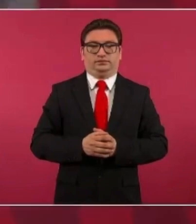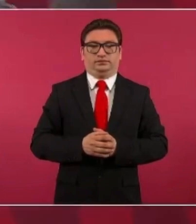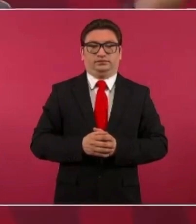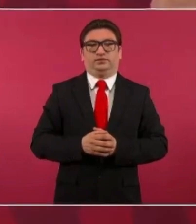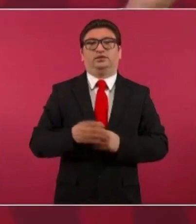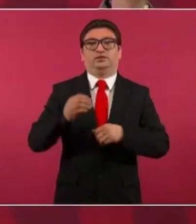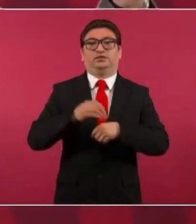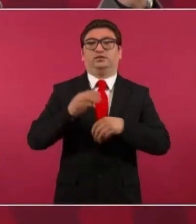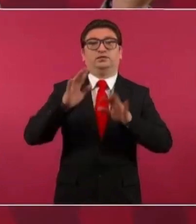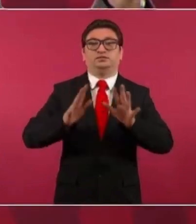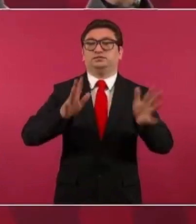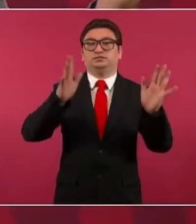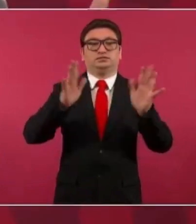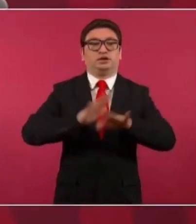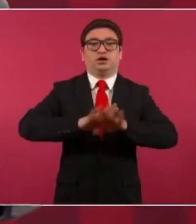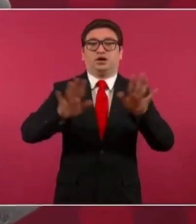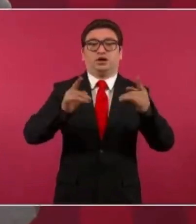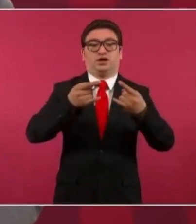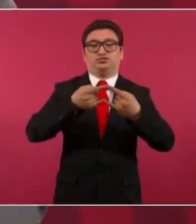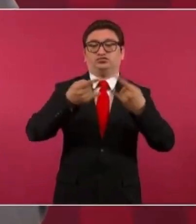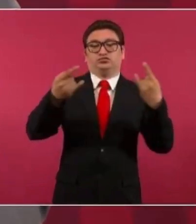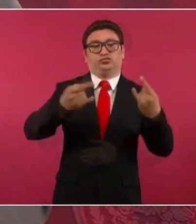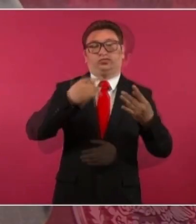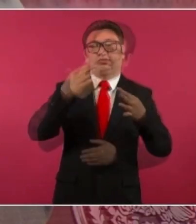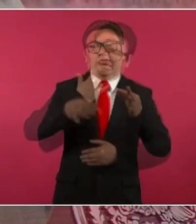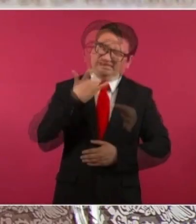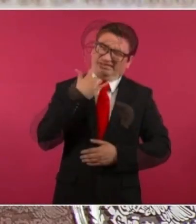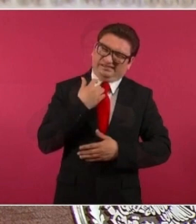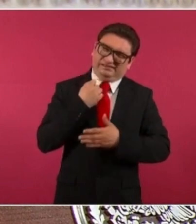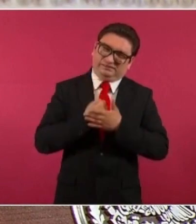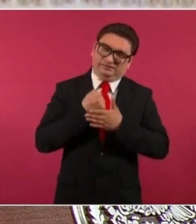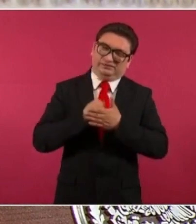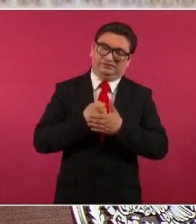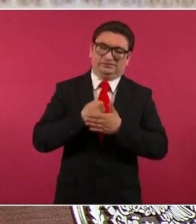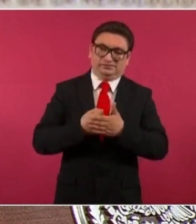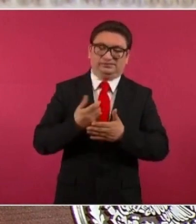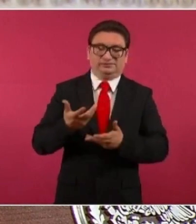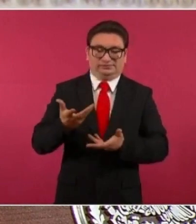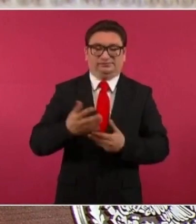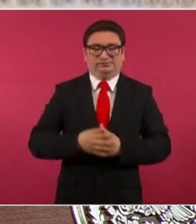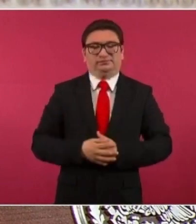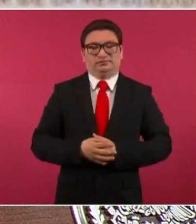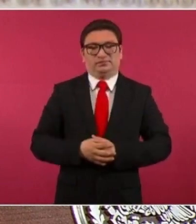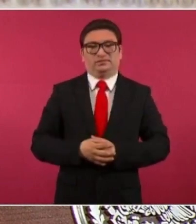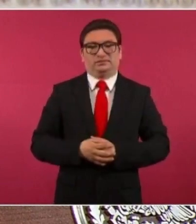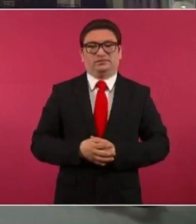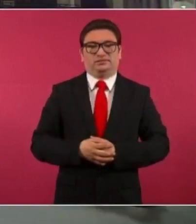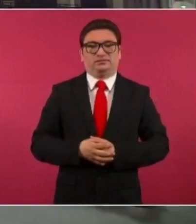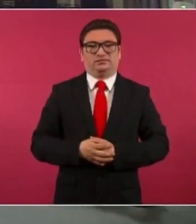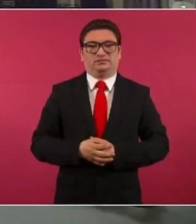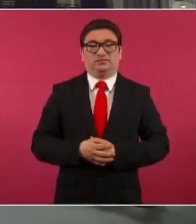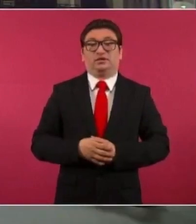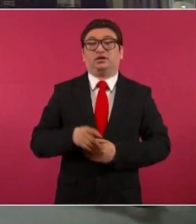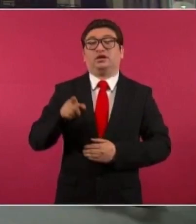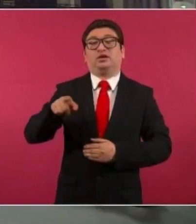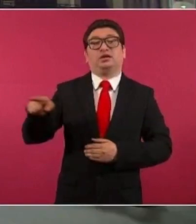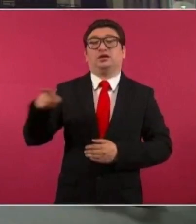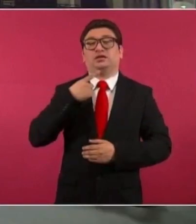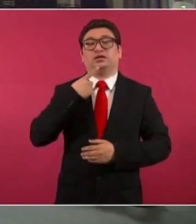hay que declarar el fin de la historia. Entonces, no es que ya hubo un